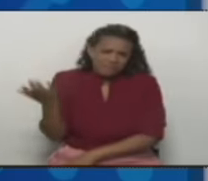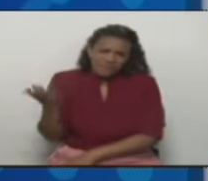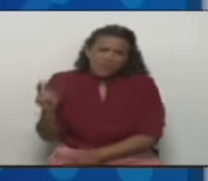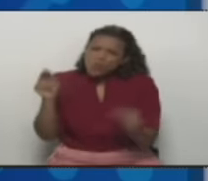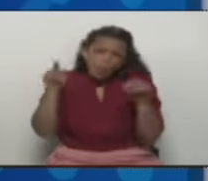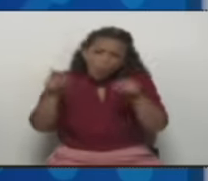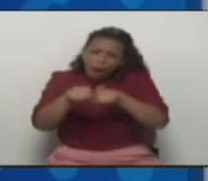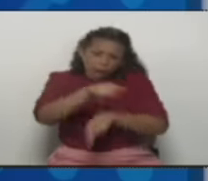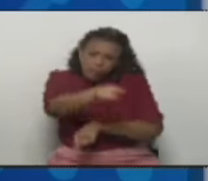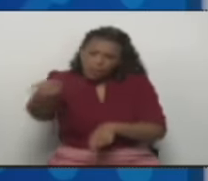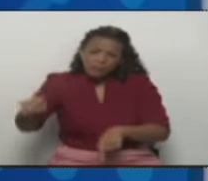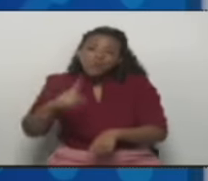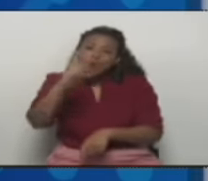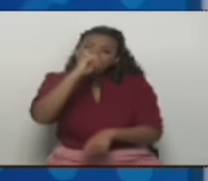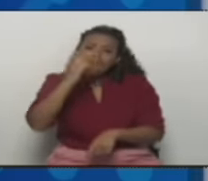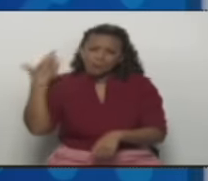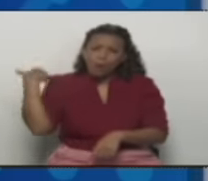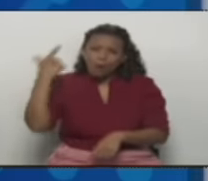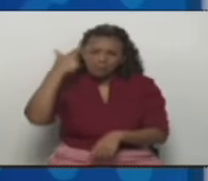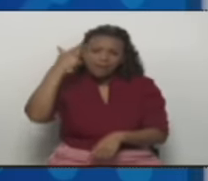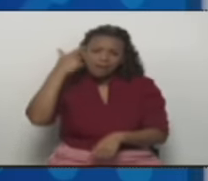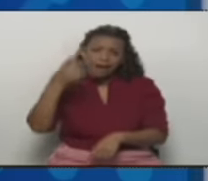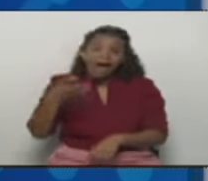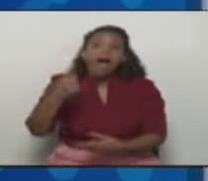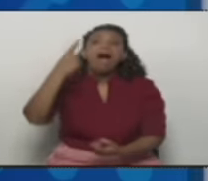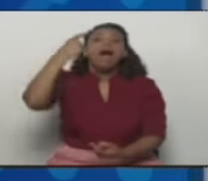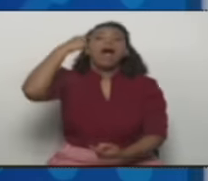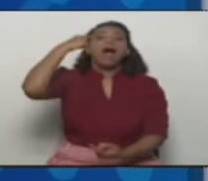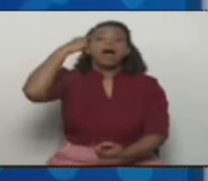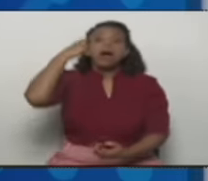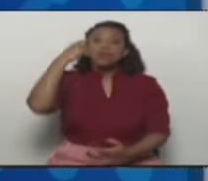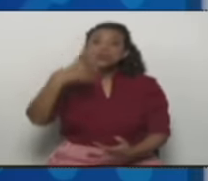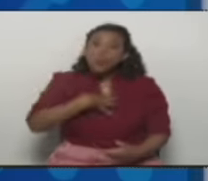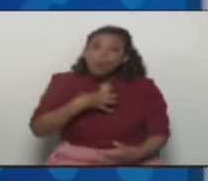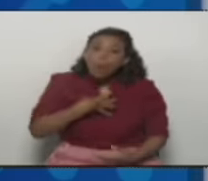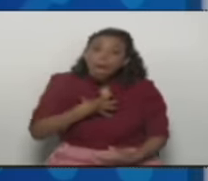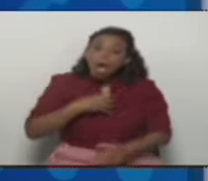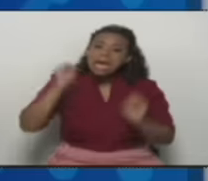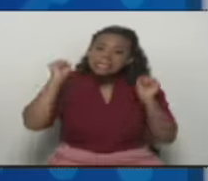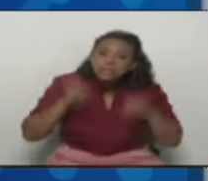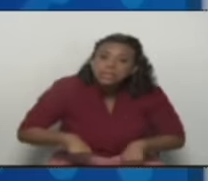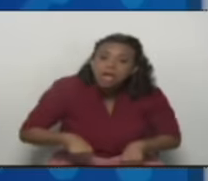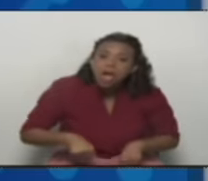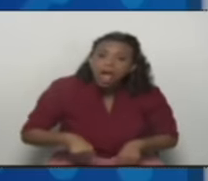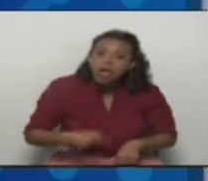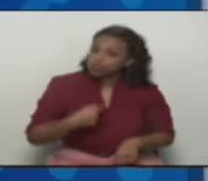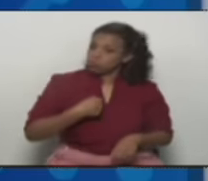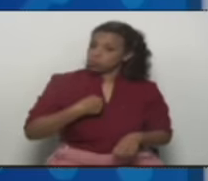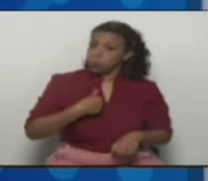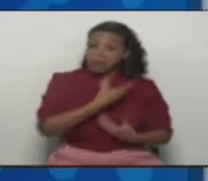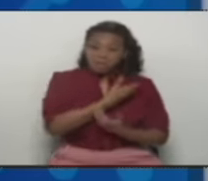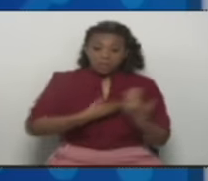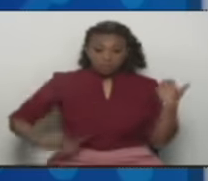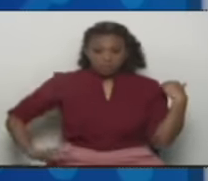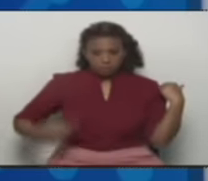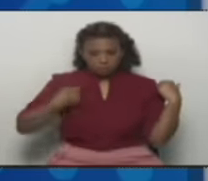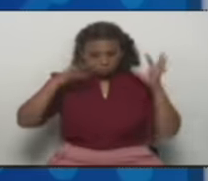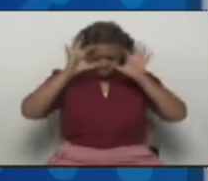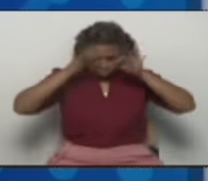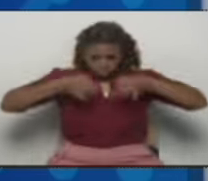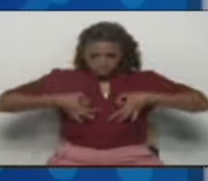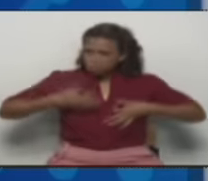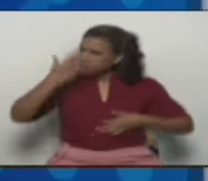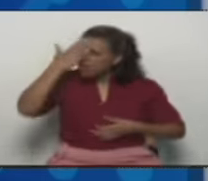Quizás hace un año me enteré. Yo dije, no puede ser que yo, no